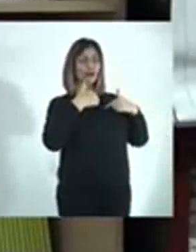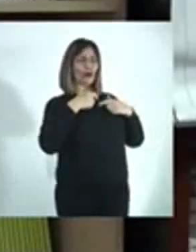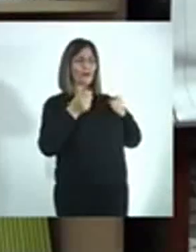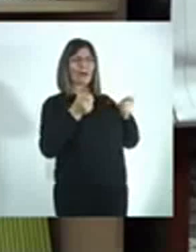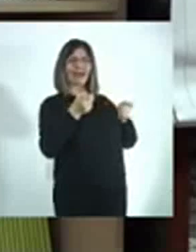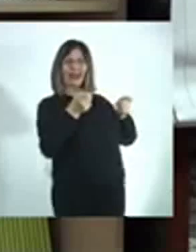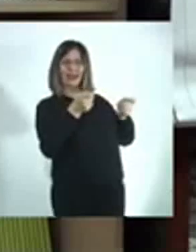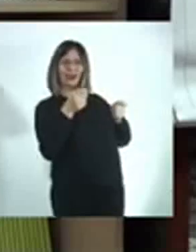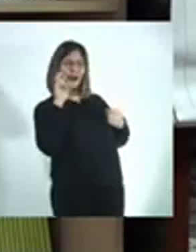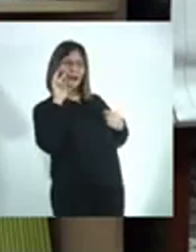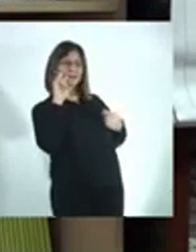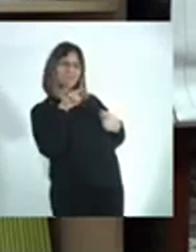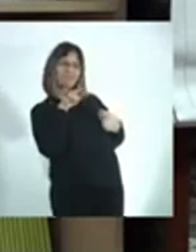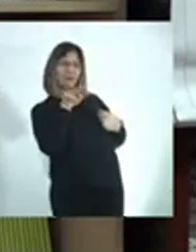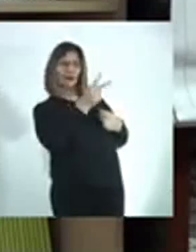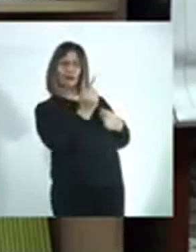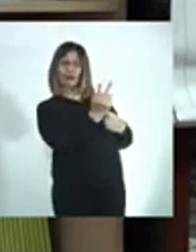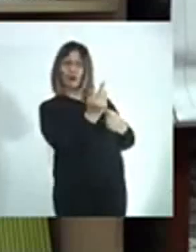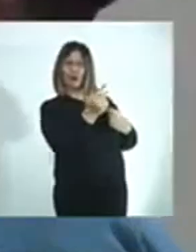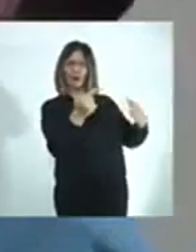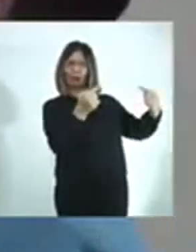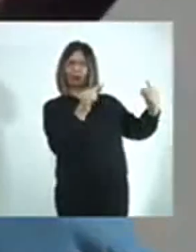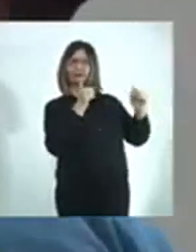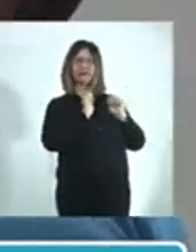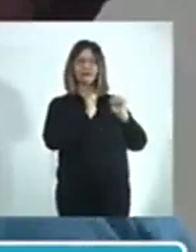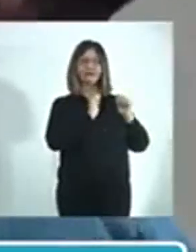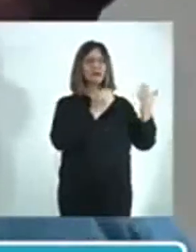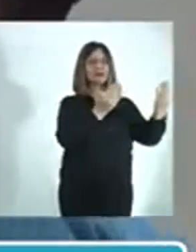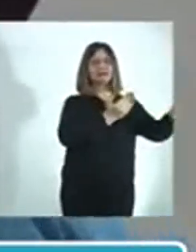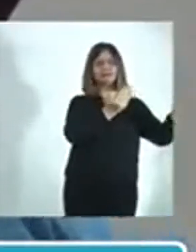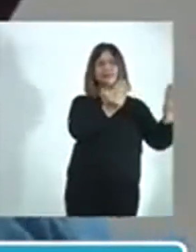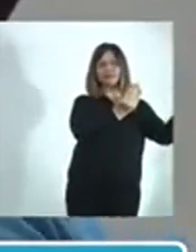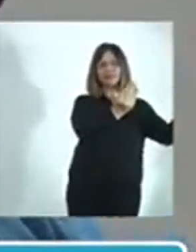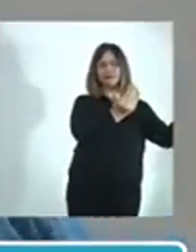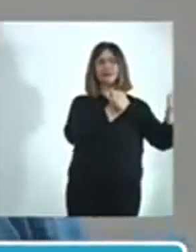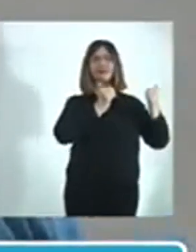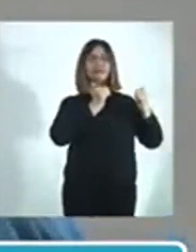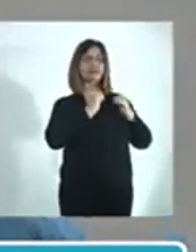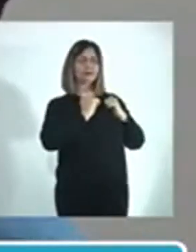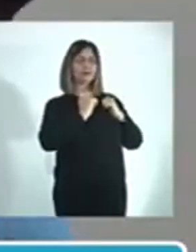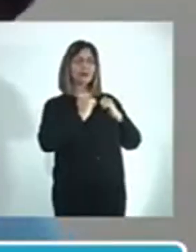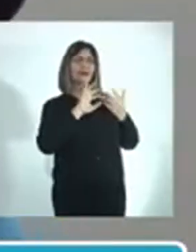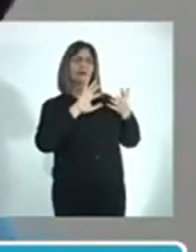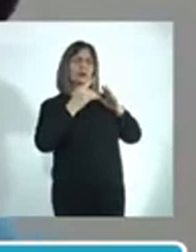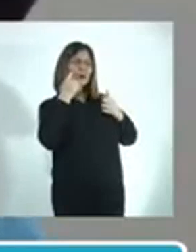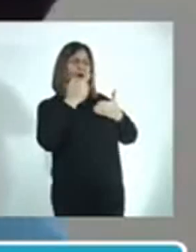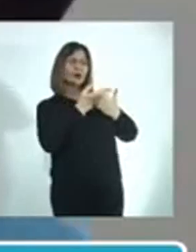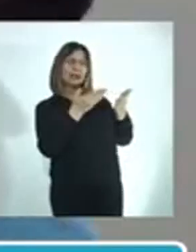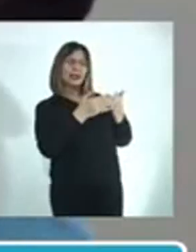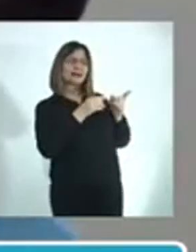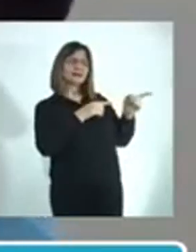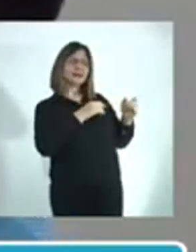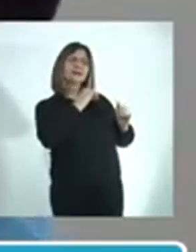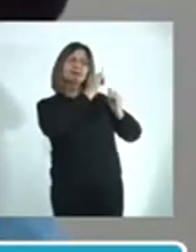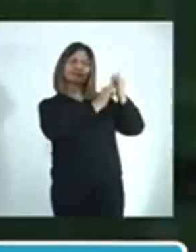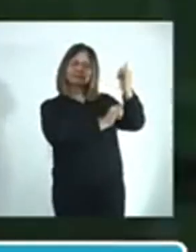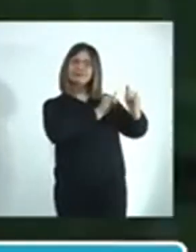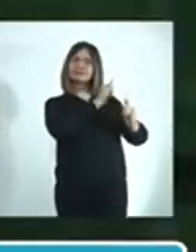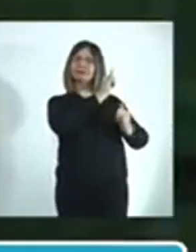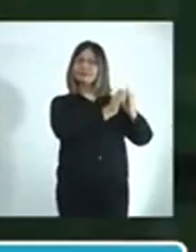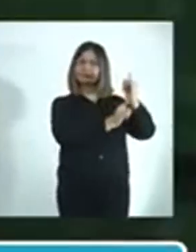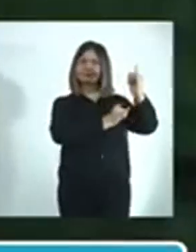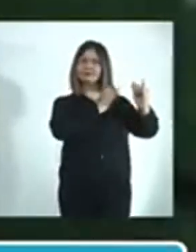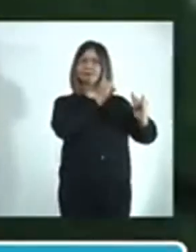alumnos. Y yo estaba observando nomás, yo no intervenía. A los chicos los ayudábamos mediante juegos, charlas con nosotros.